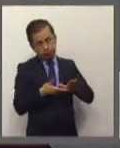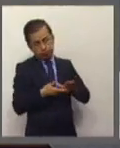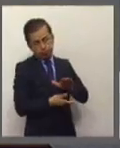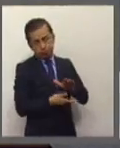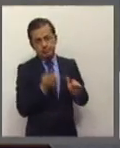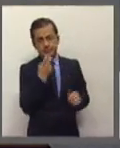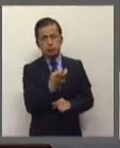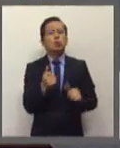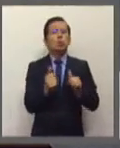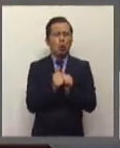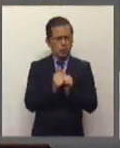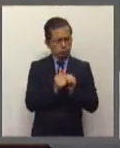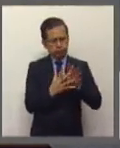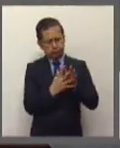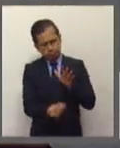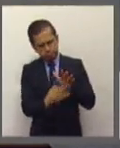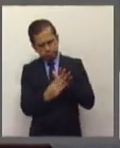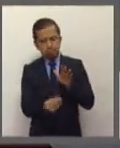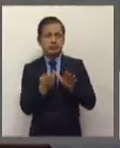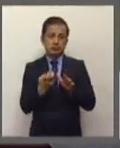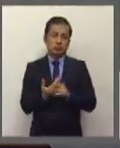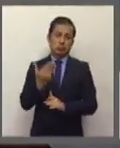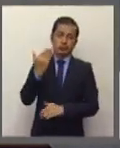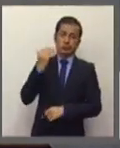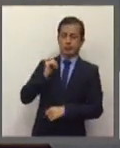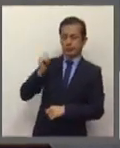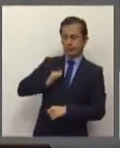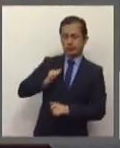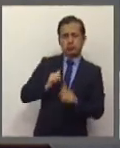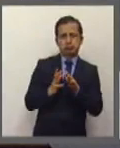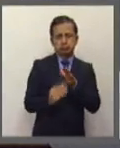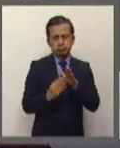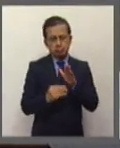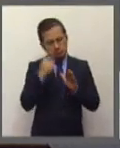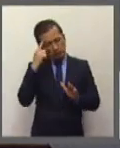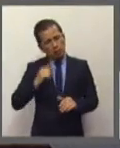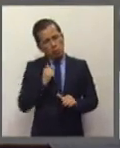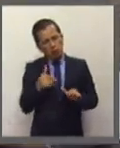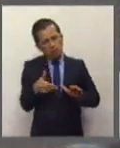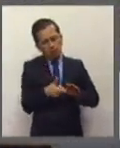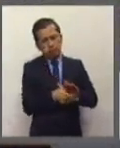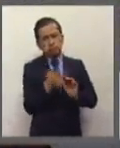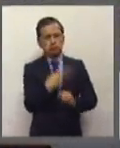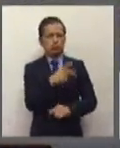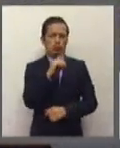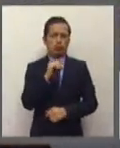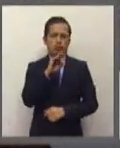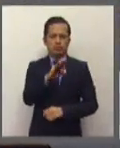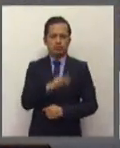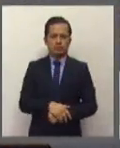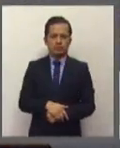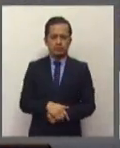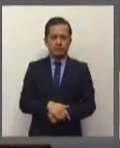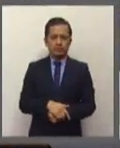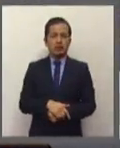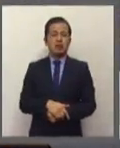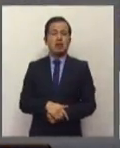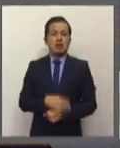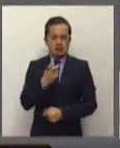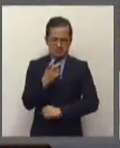través de digitalización de ejemplares históricos y mejoramiento de la hemeroteca del Diario Oficial de la Federación. Actualmente, ninguno de